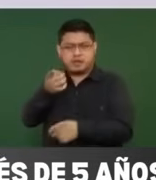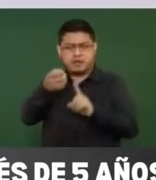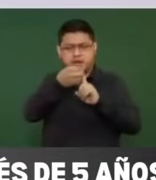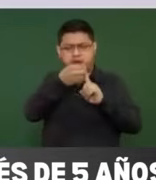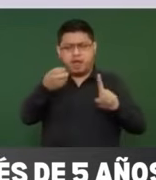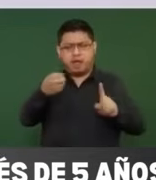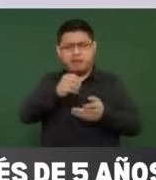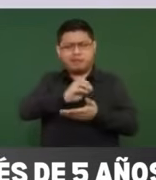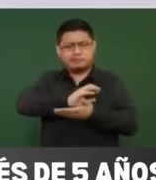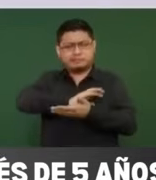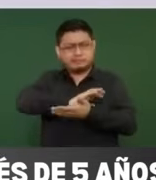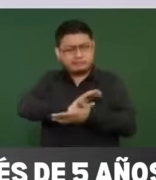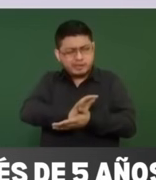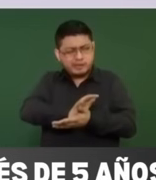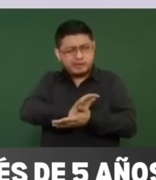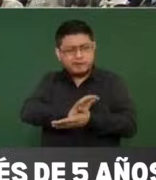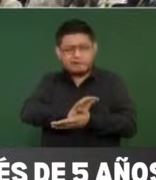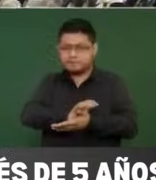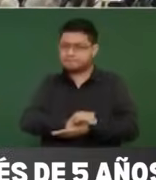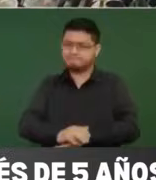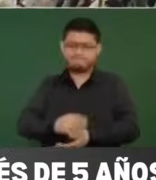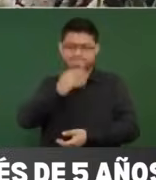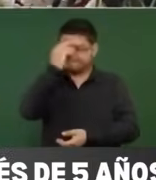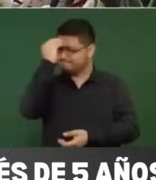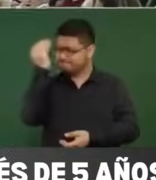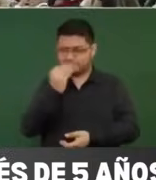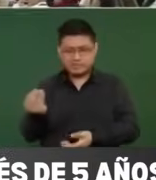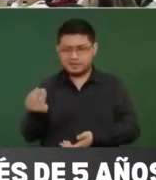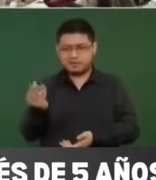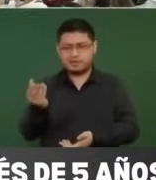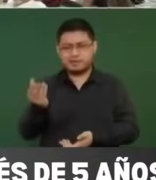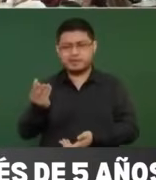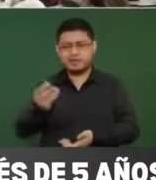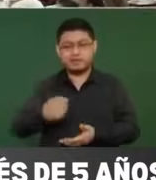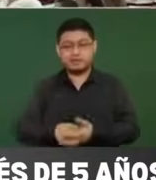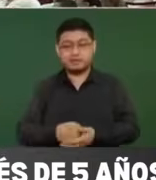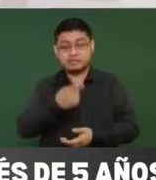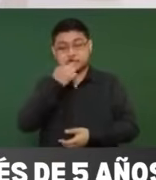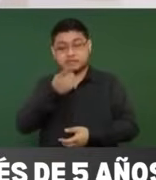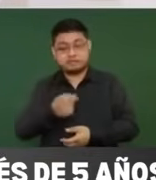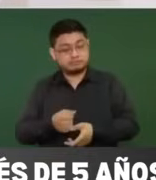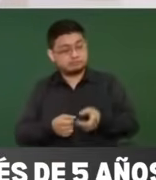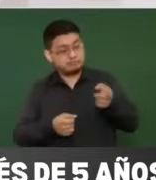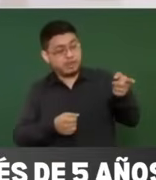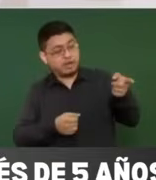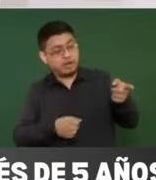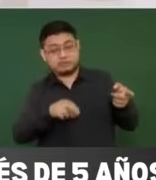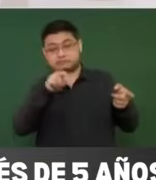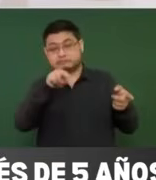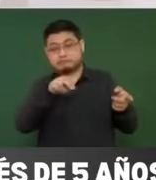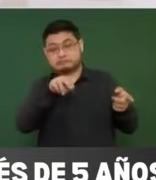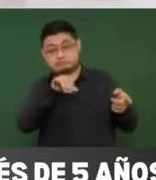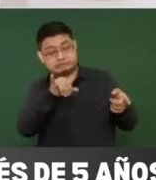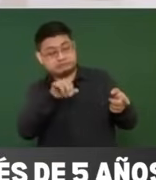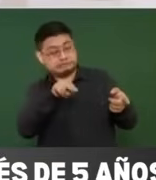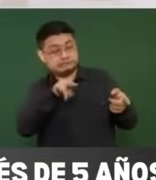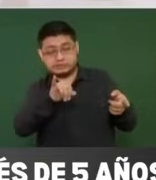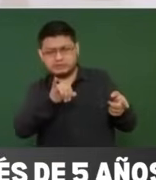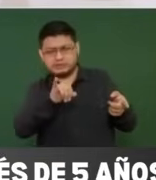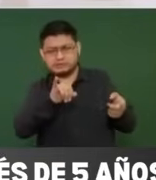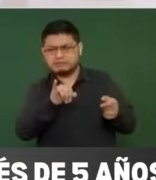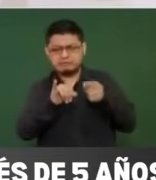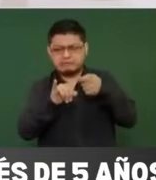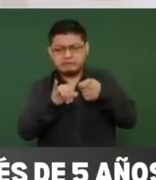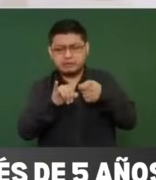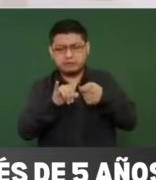discriminatoria, nefasta, de llamarles ninis, que ni estudian ni trabajan,